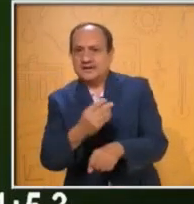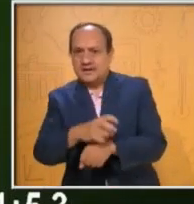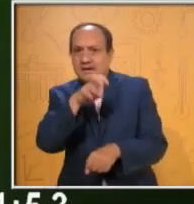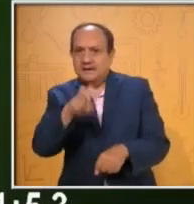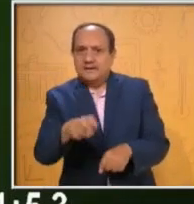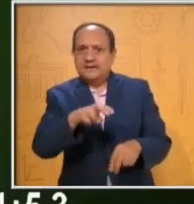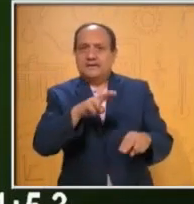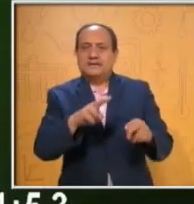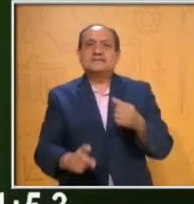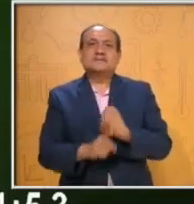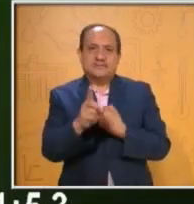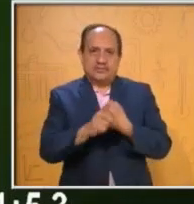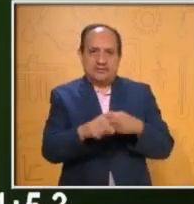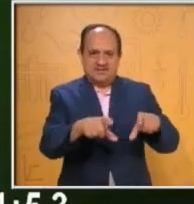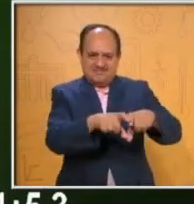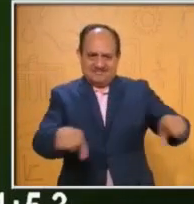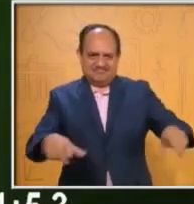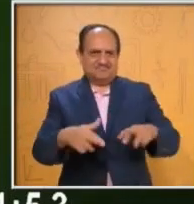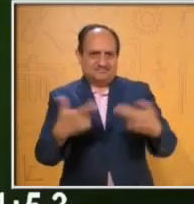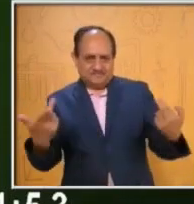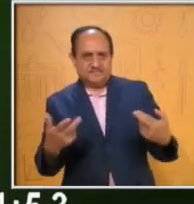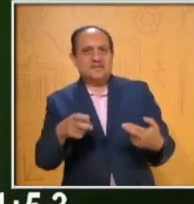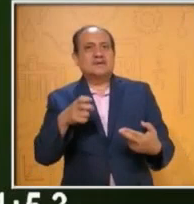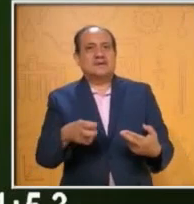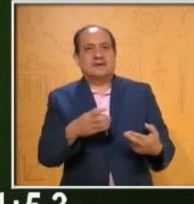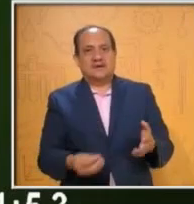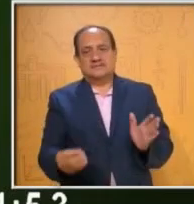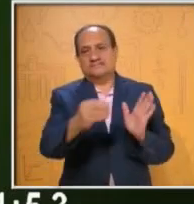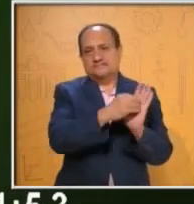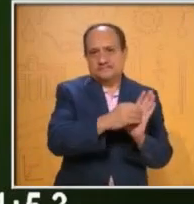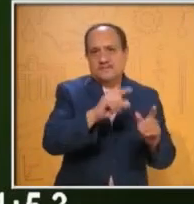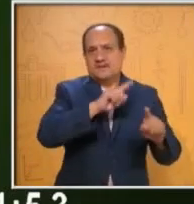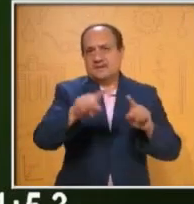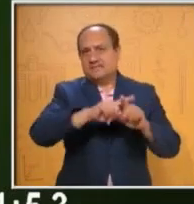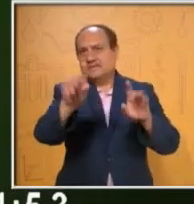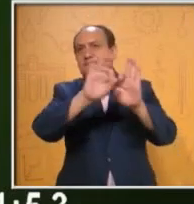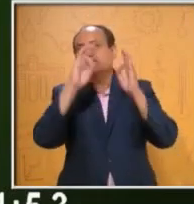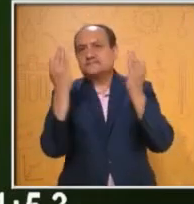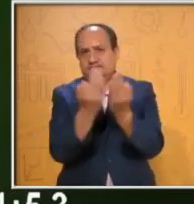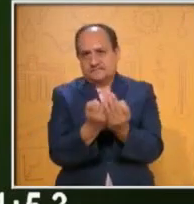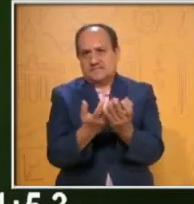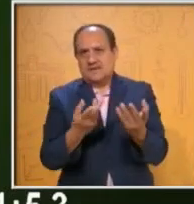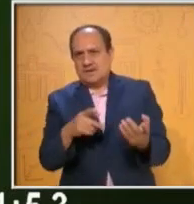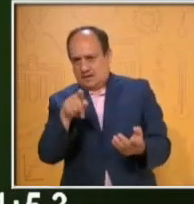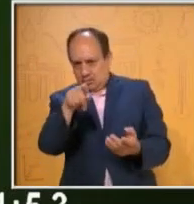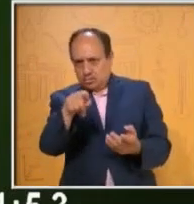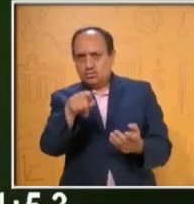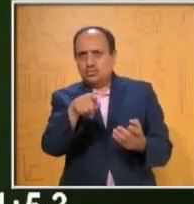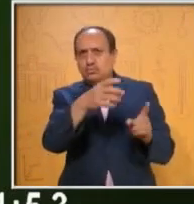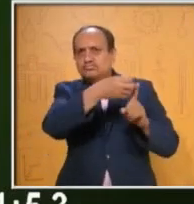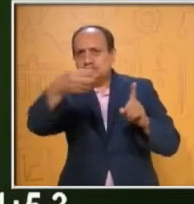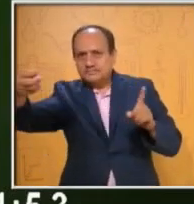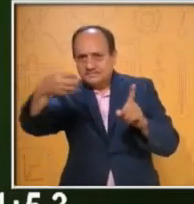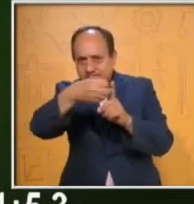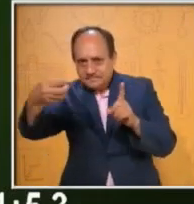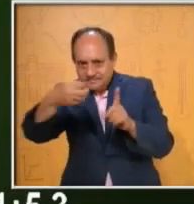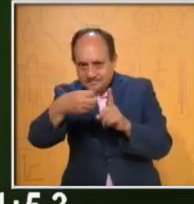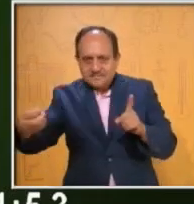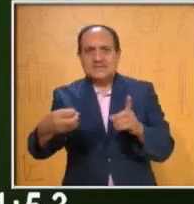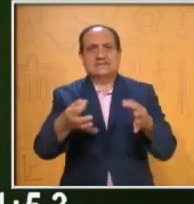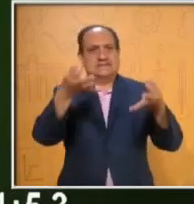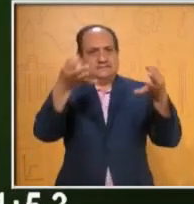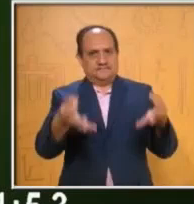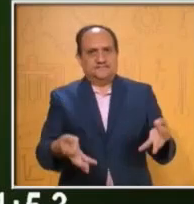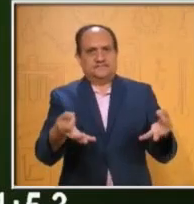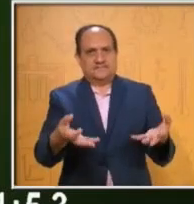a ese problema? Pues ahí están diferentes formas que tú vas a ordenar de forma